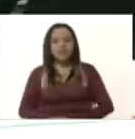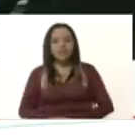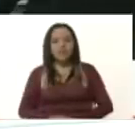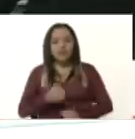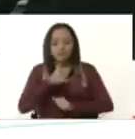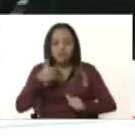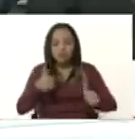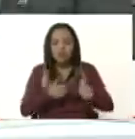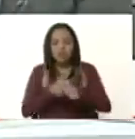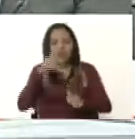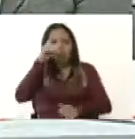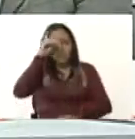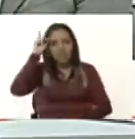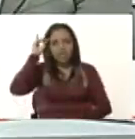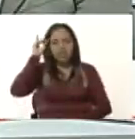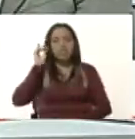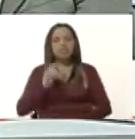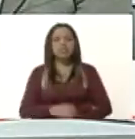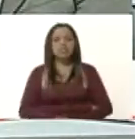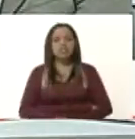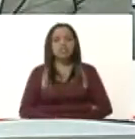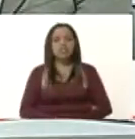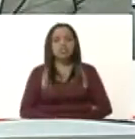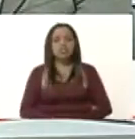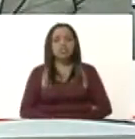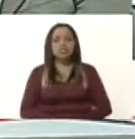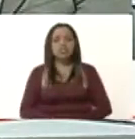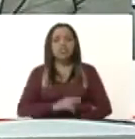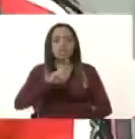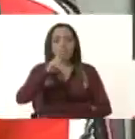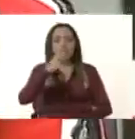vicepresidenta de la República, Delcy Rodríguez Quevedo.